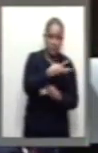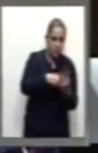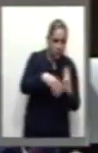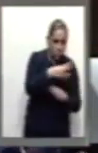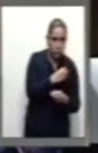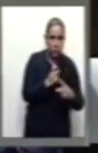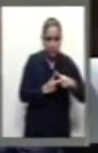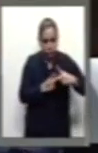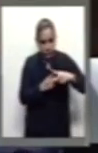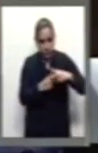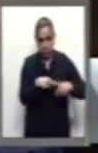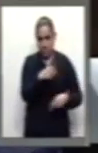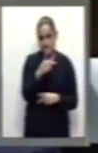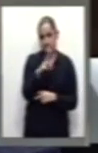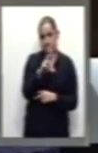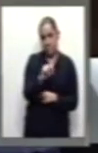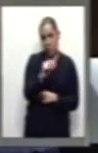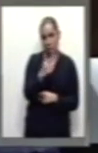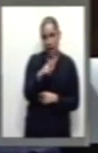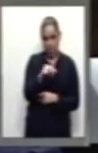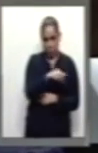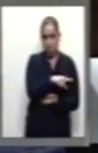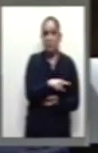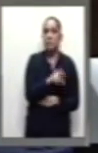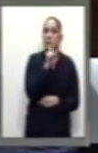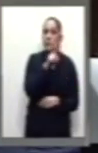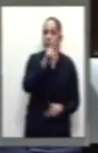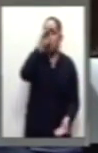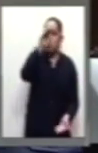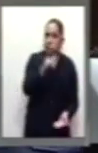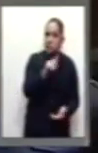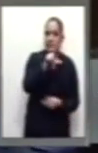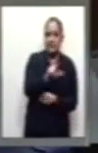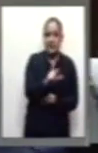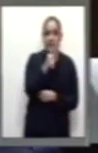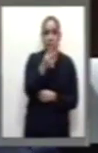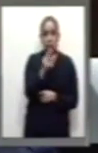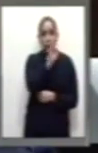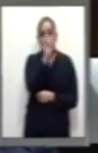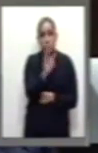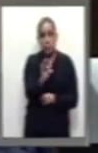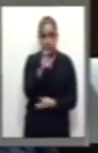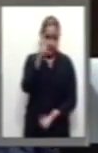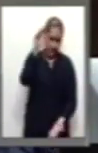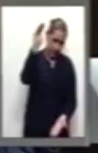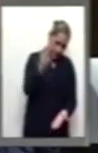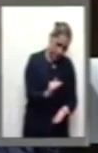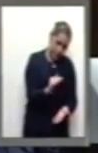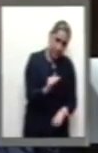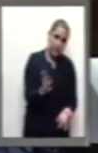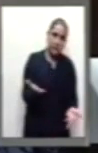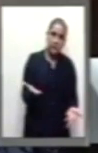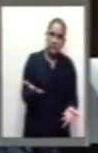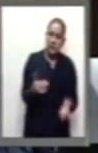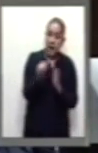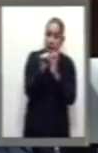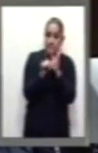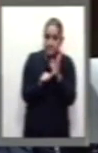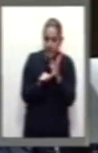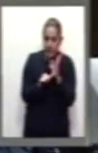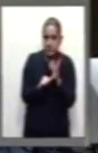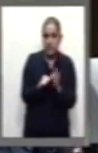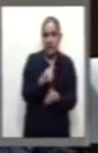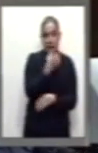ProAgua para la Ciudad de México se reducen en 72%. Estos meses de enero